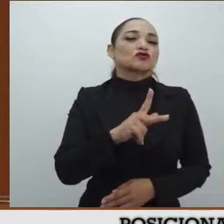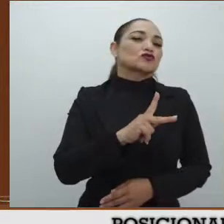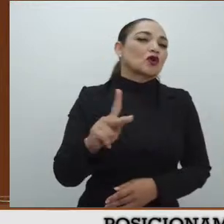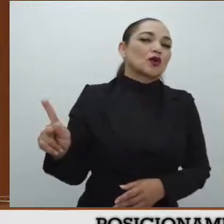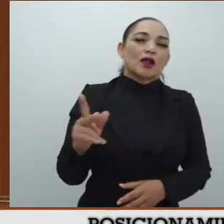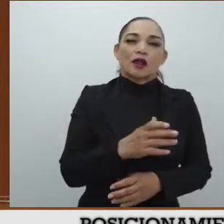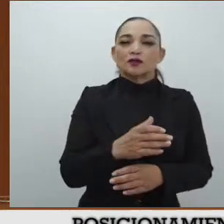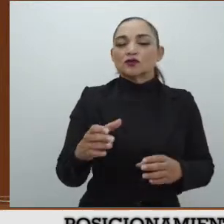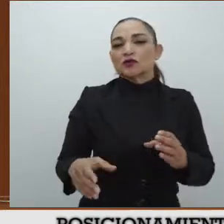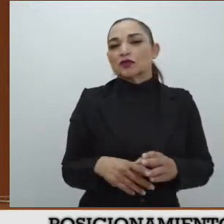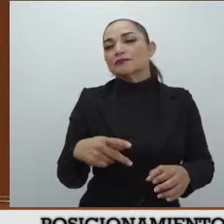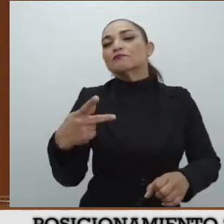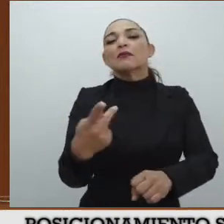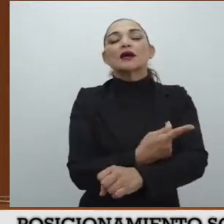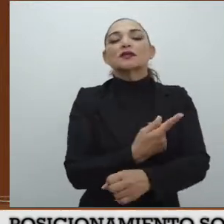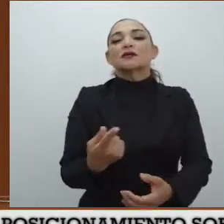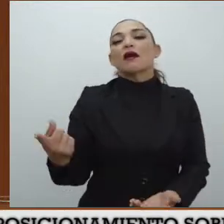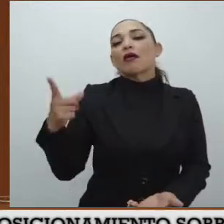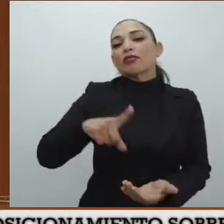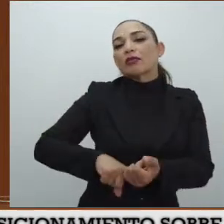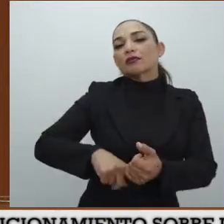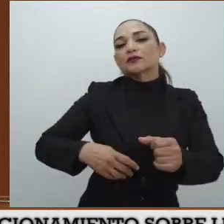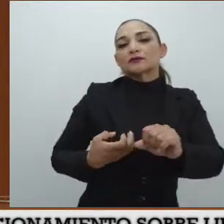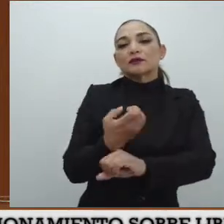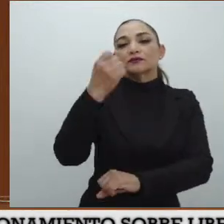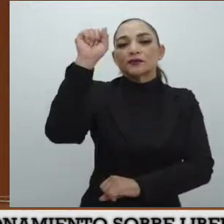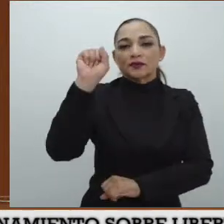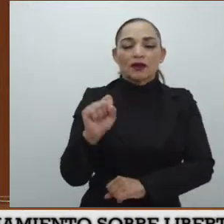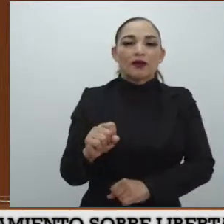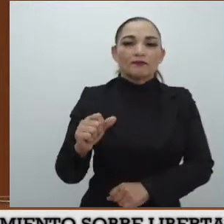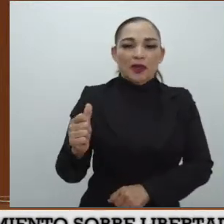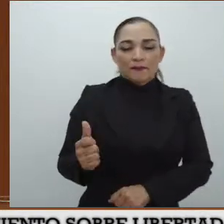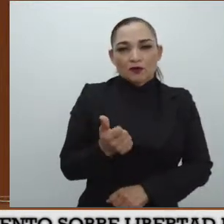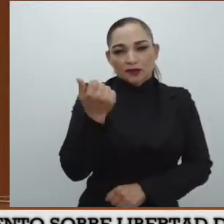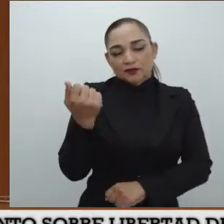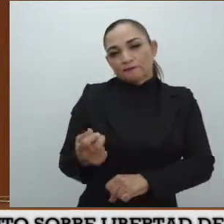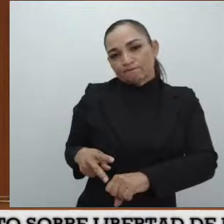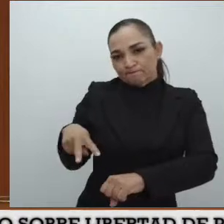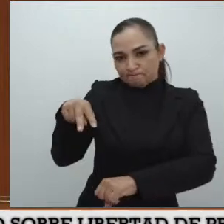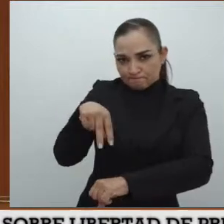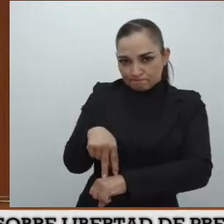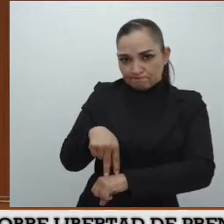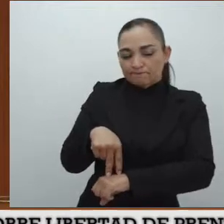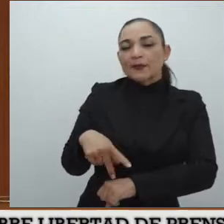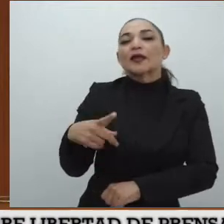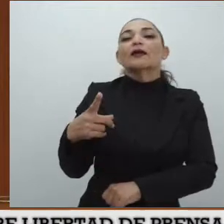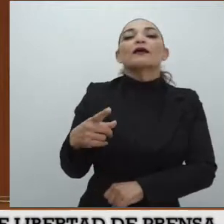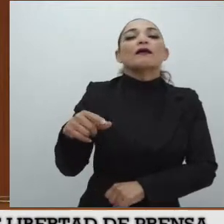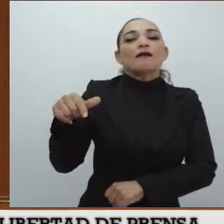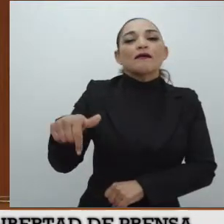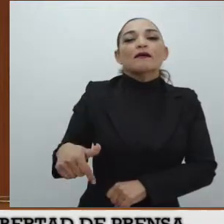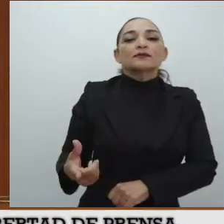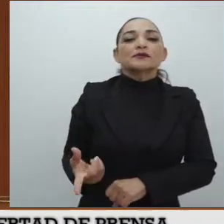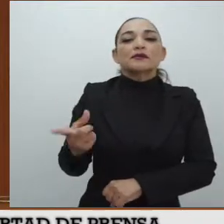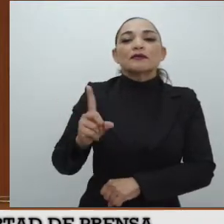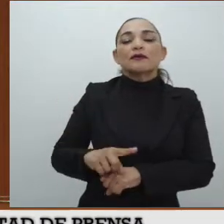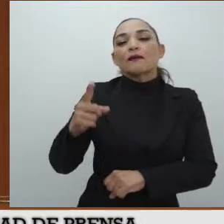en nuestro Estado. Y aprovechar esta tribuna, este día, para